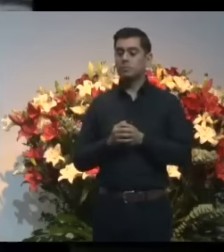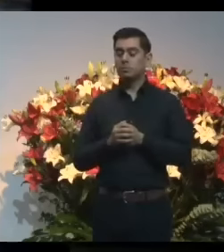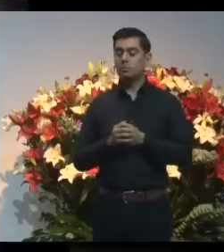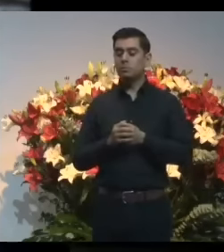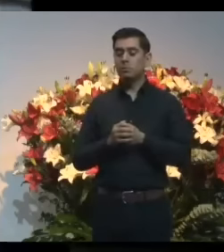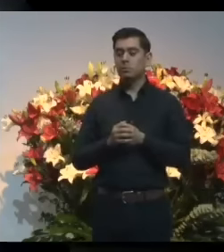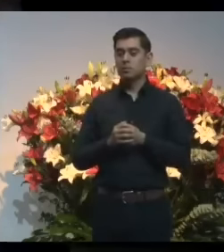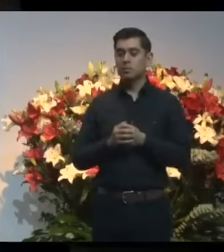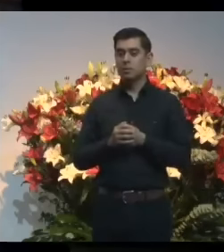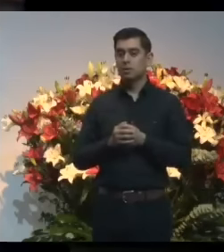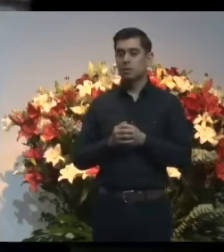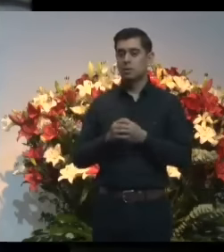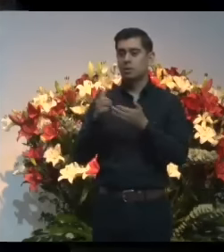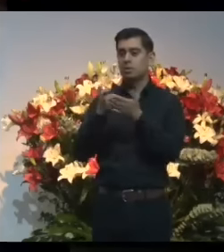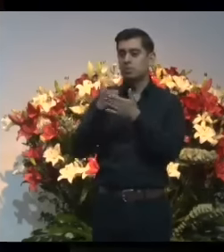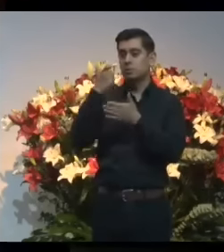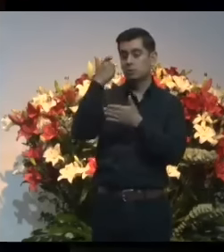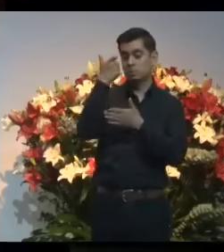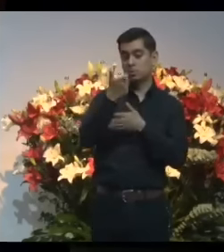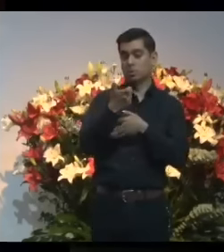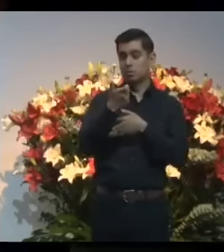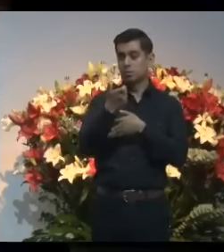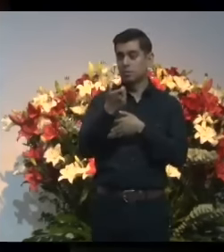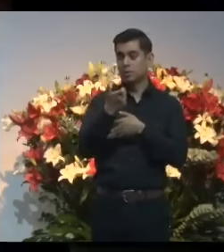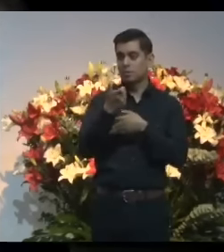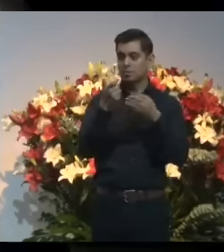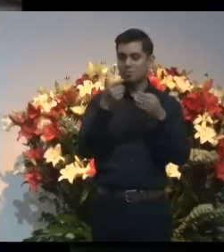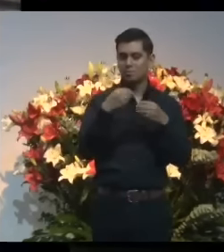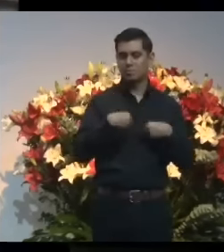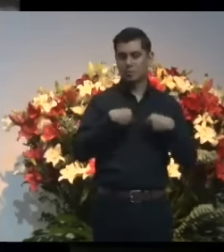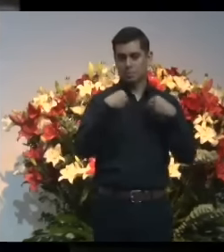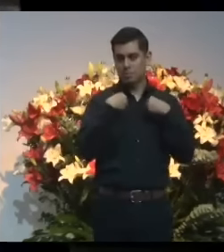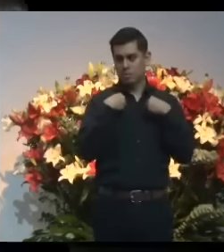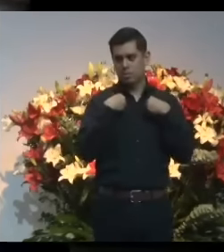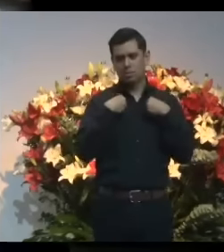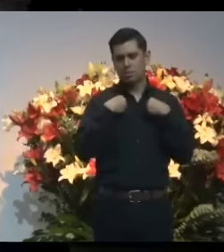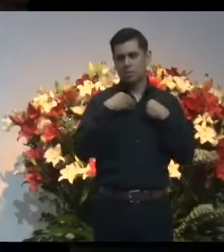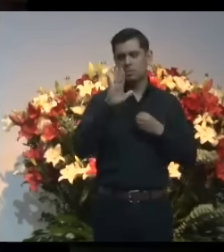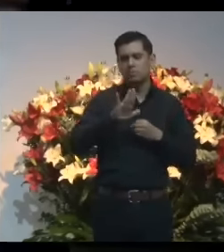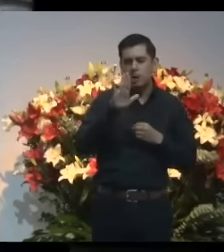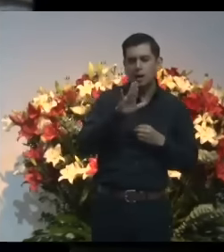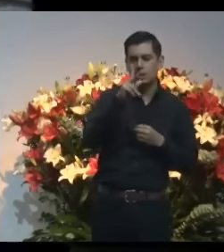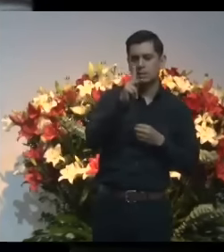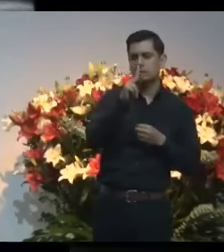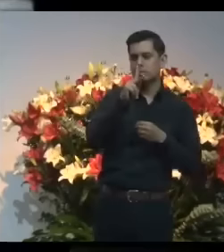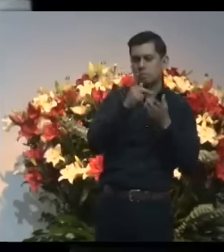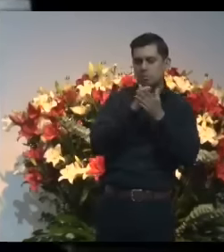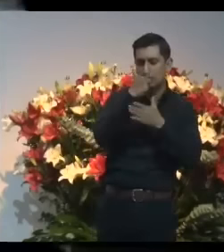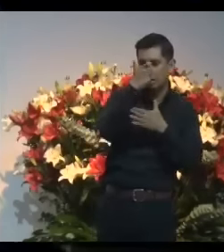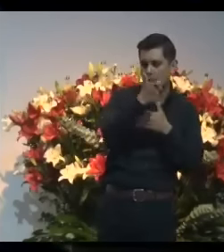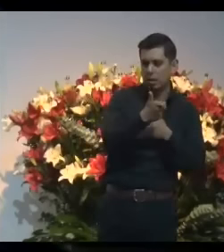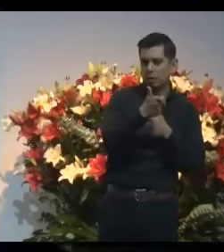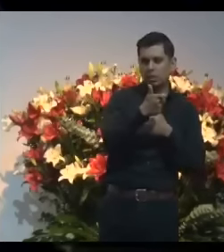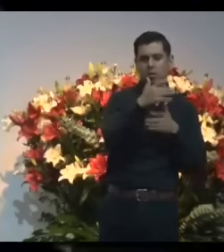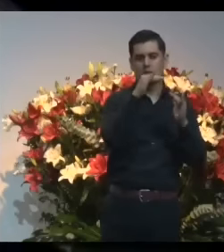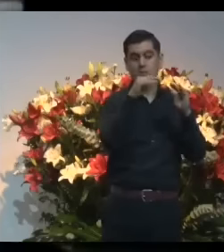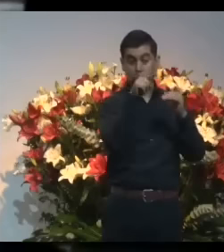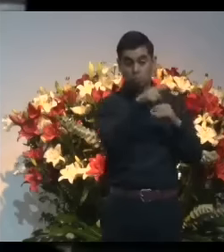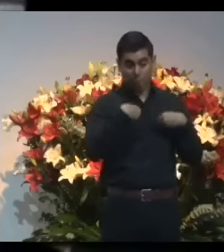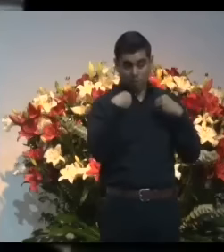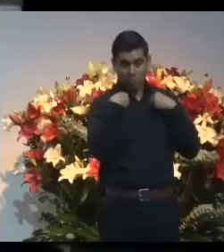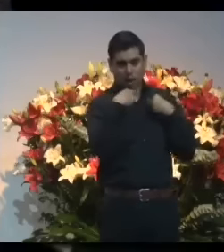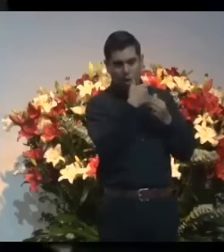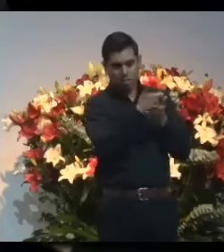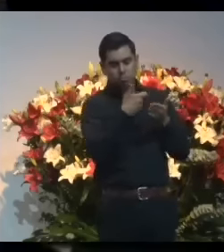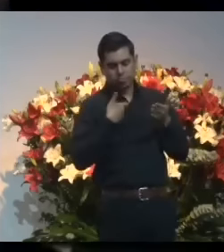les empezaron a pedir por vivir en Tezcapilla, como un predial. Llegaron los delincuentes y ahora me tienes que pagar por tu casa. Y ahí fue